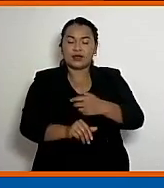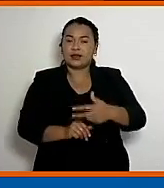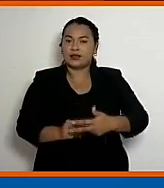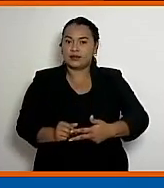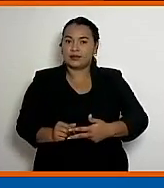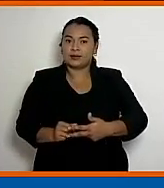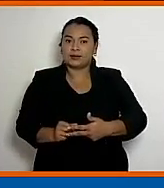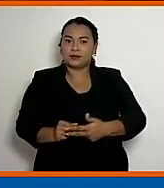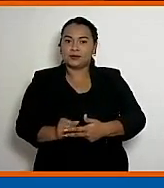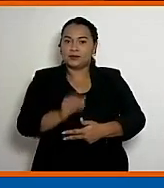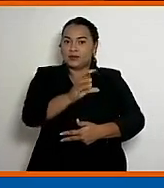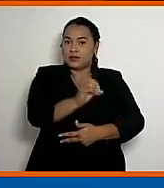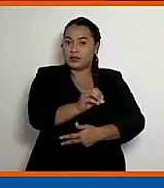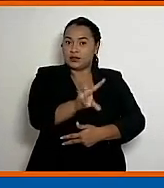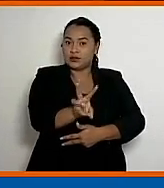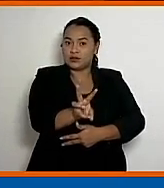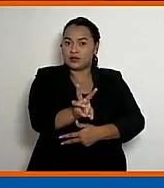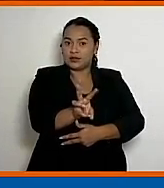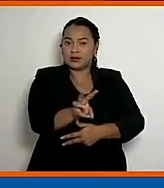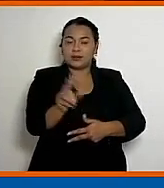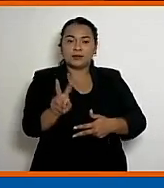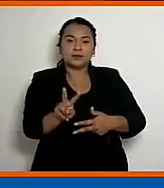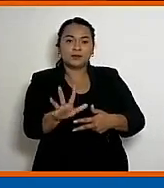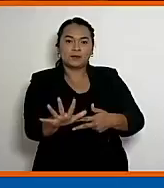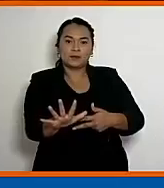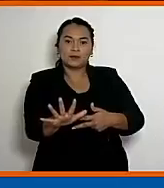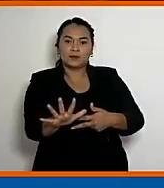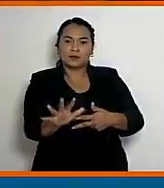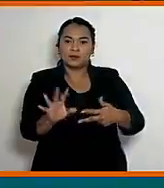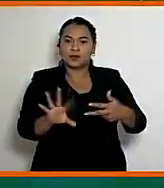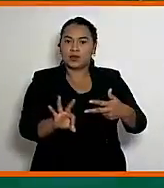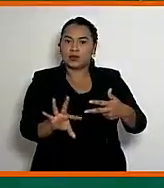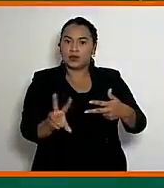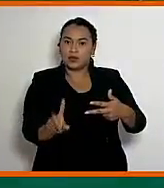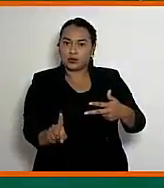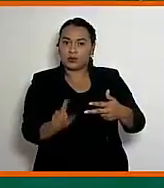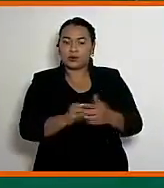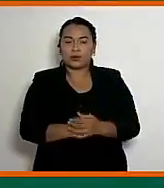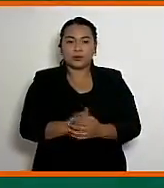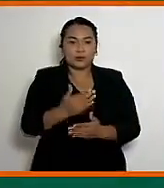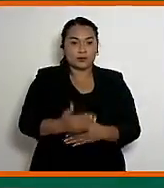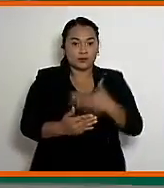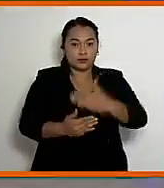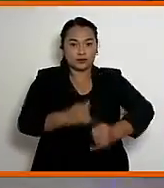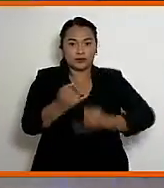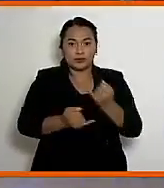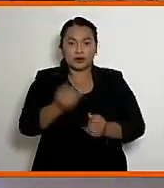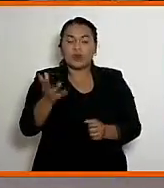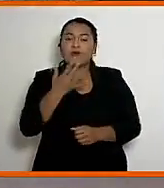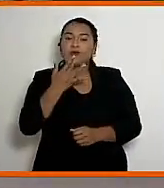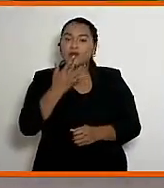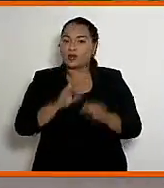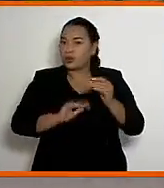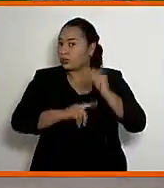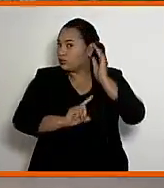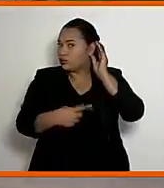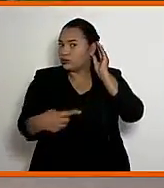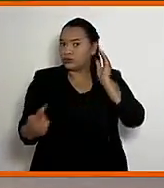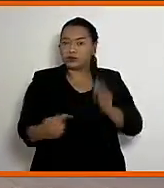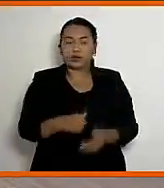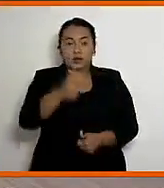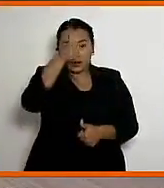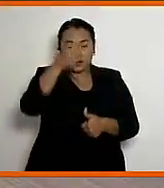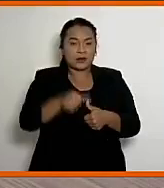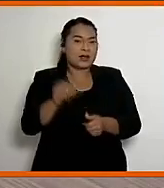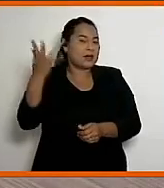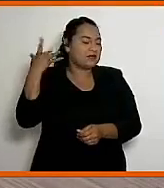favorecidos son 06, 25 y 91. Continuamos con nuestro juego favorito de diaria. Recuerda que es